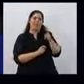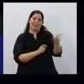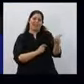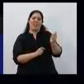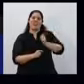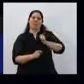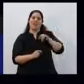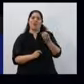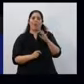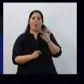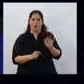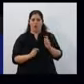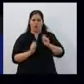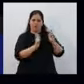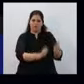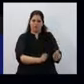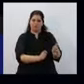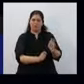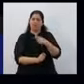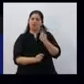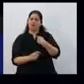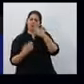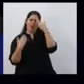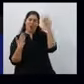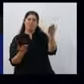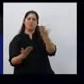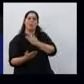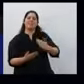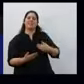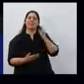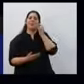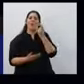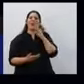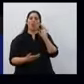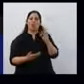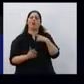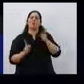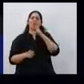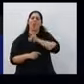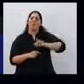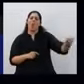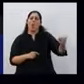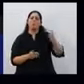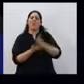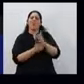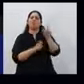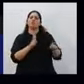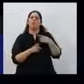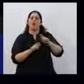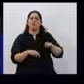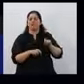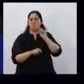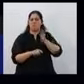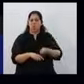dictador maduro nosotros hemos reconocido al presidente why do y hemos denunciado la violación de los derechos humanos en venezuela